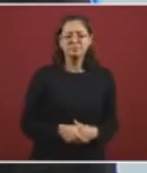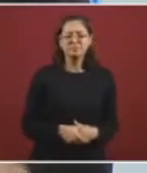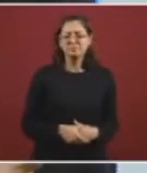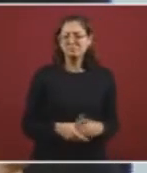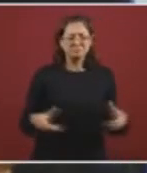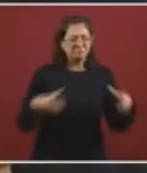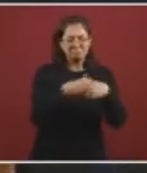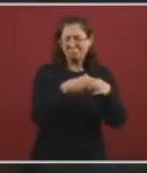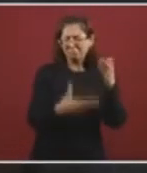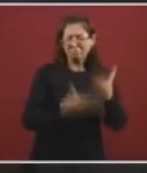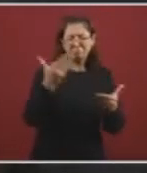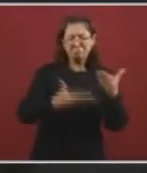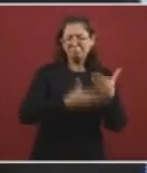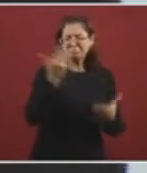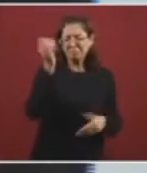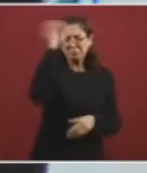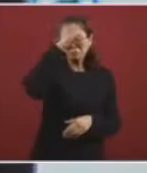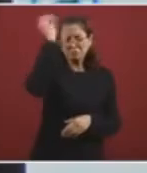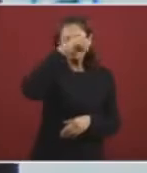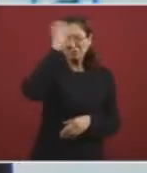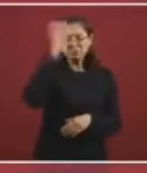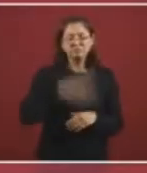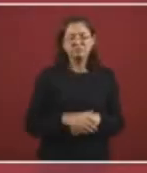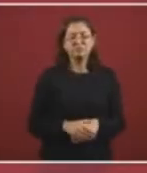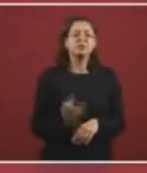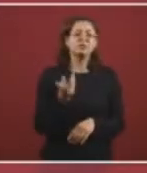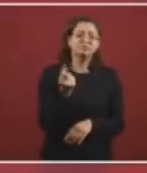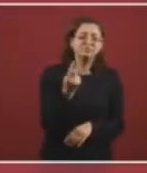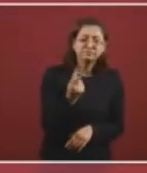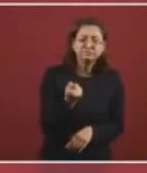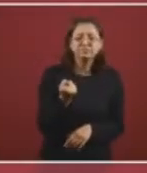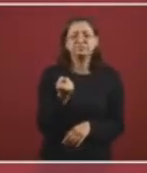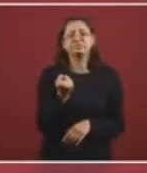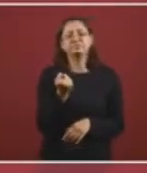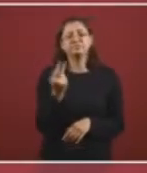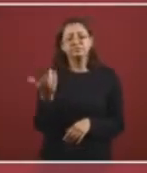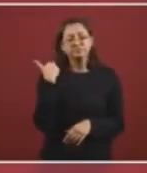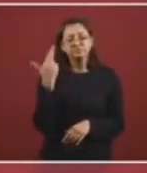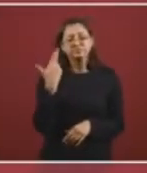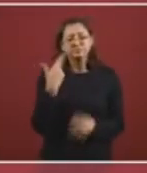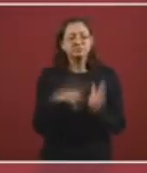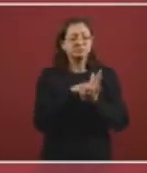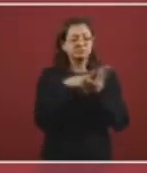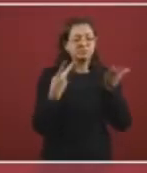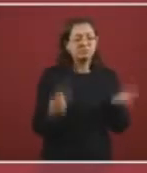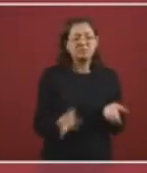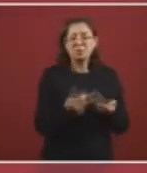Muy pocos en los medios de información. Ahora